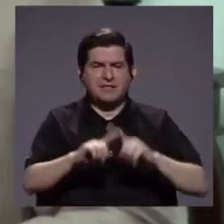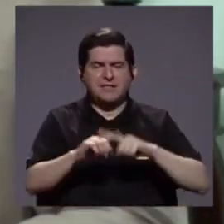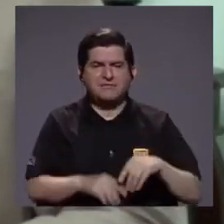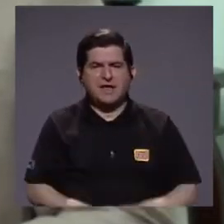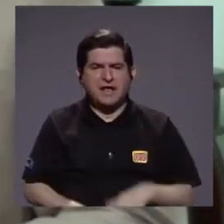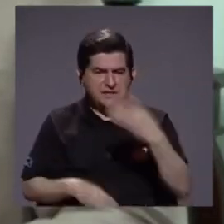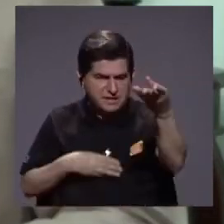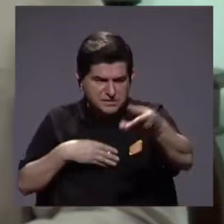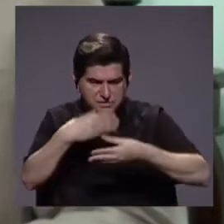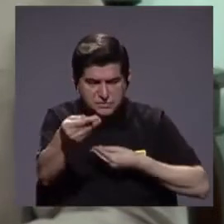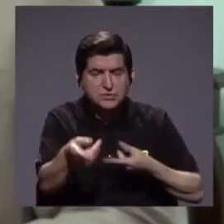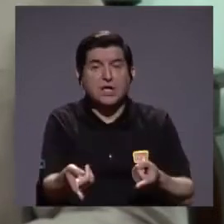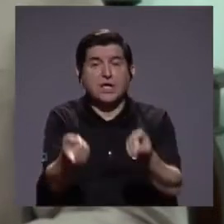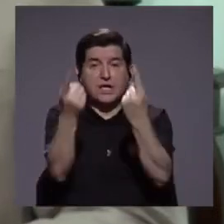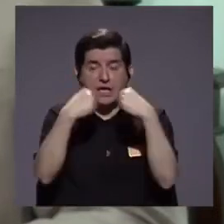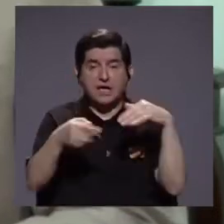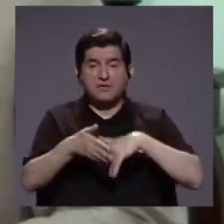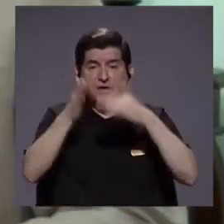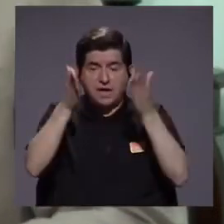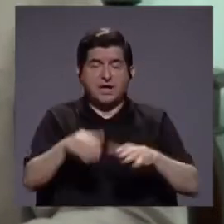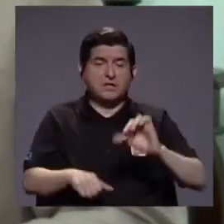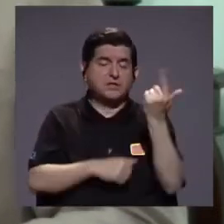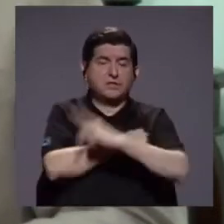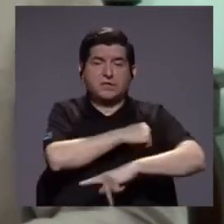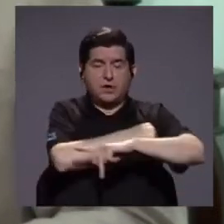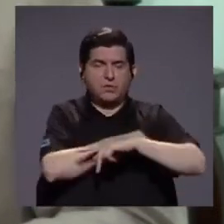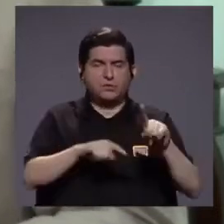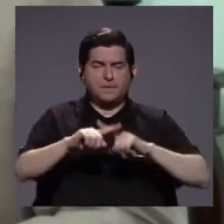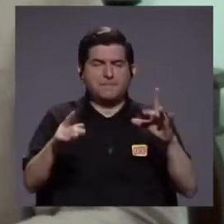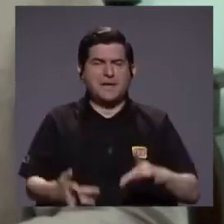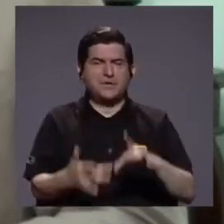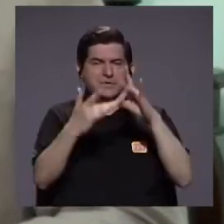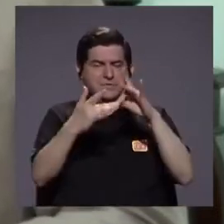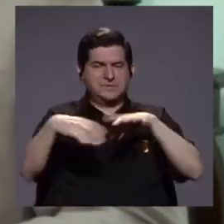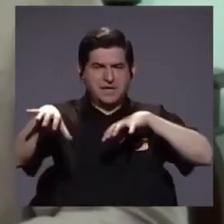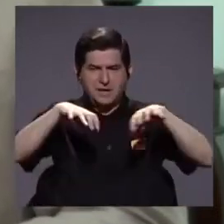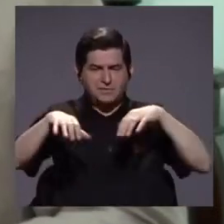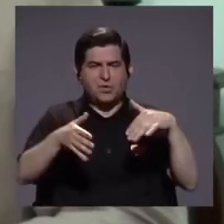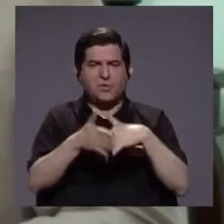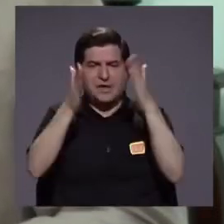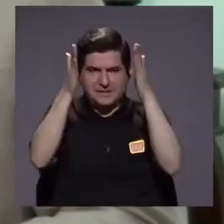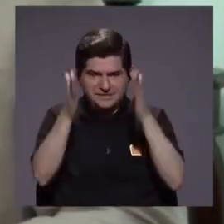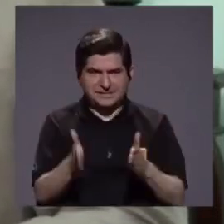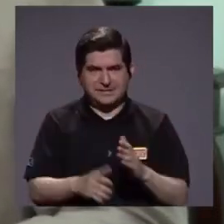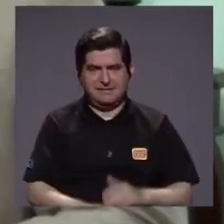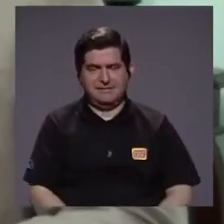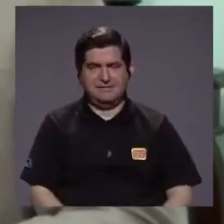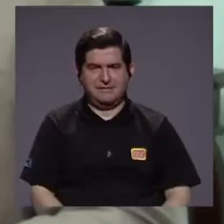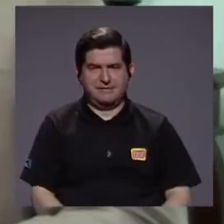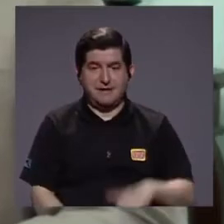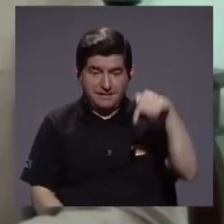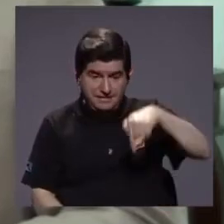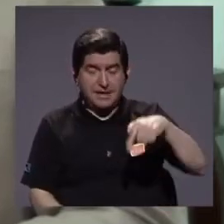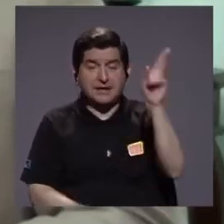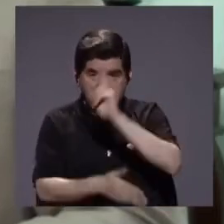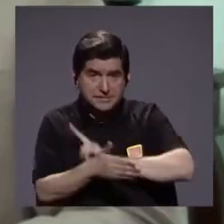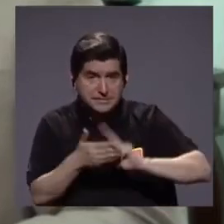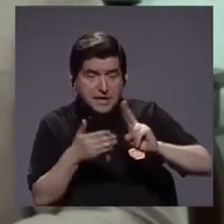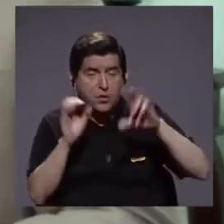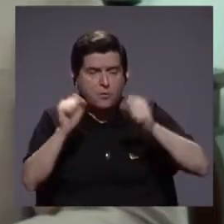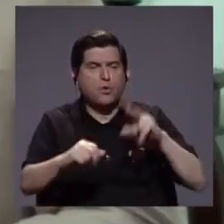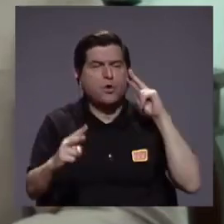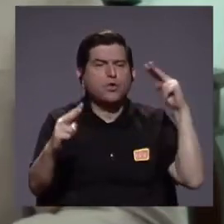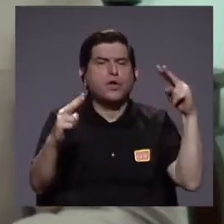y traer también estudiantes de afuera, pero sobre todo movilizar a esos estudiantes de aquí, de nuestra universidad, para